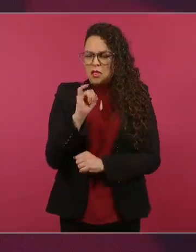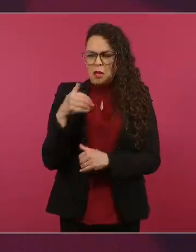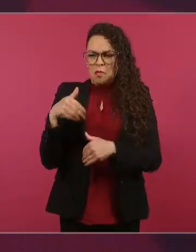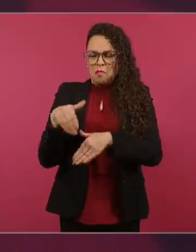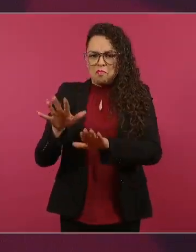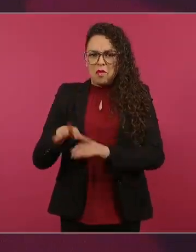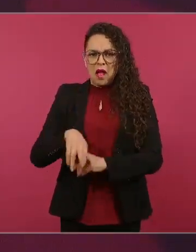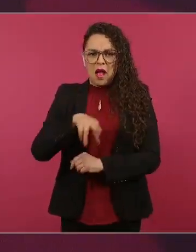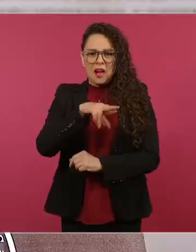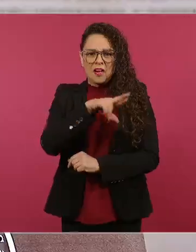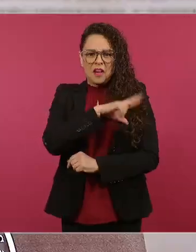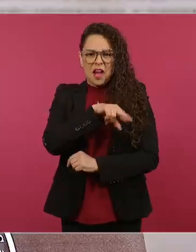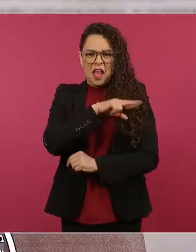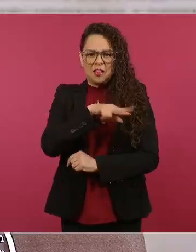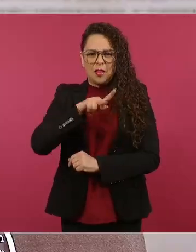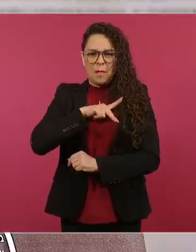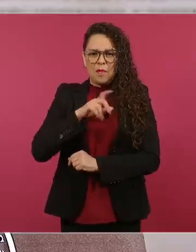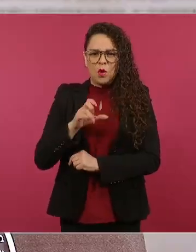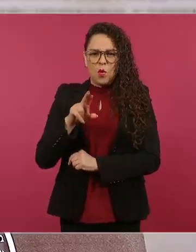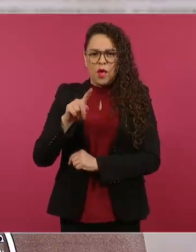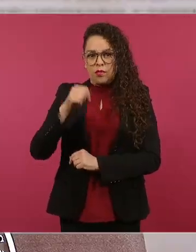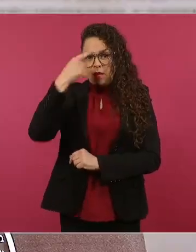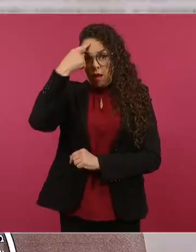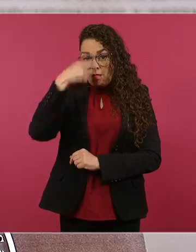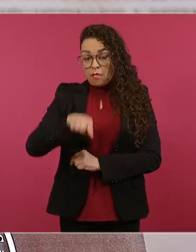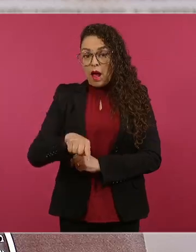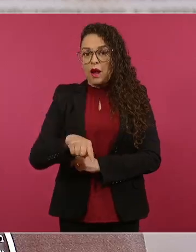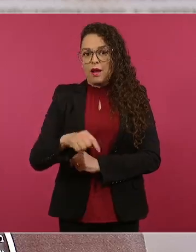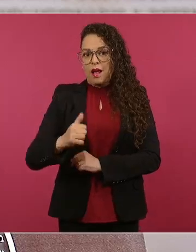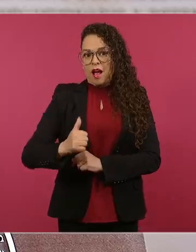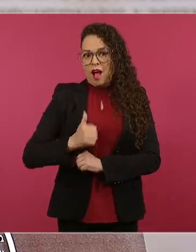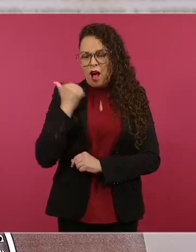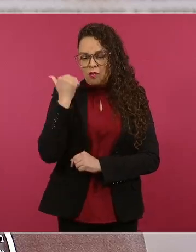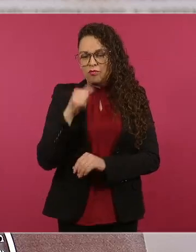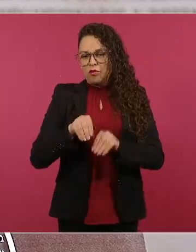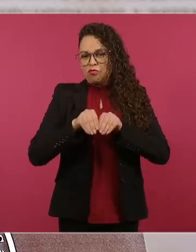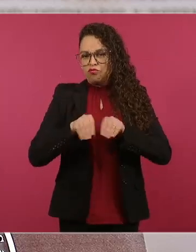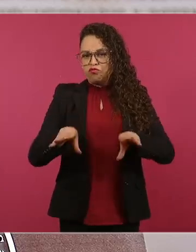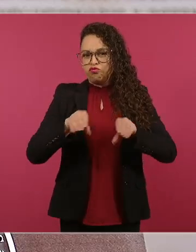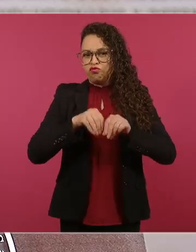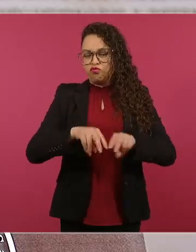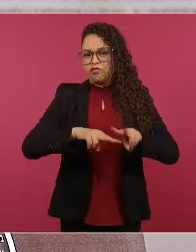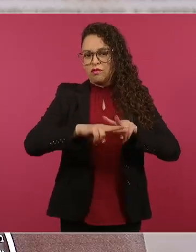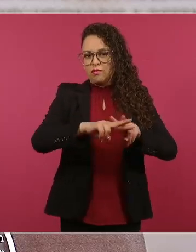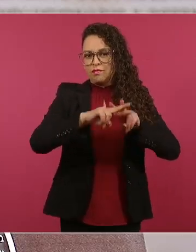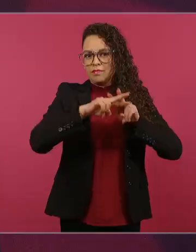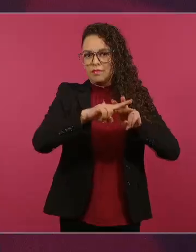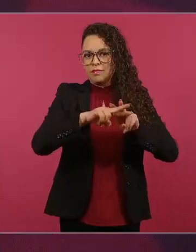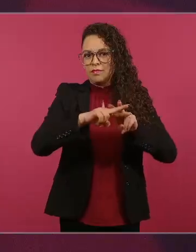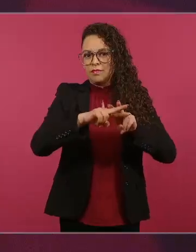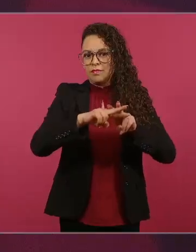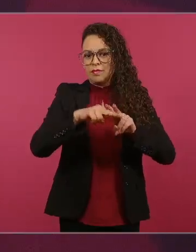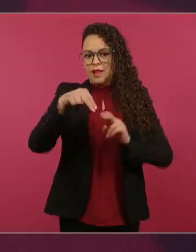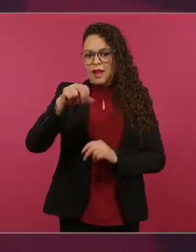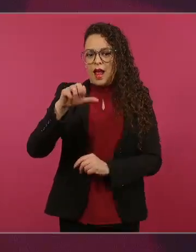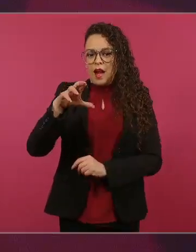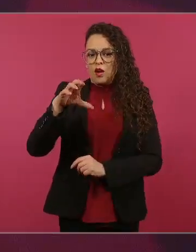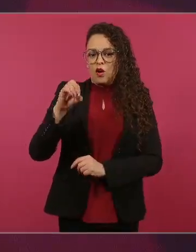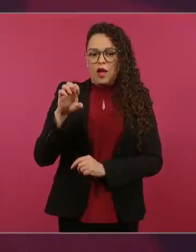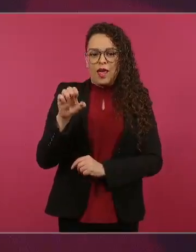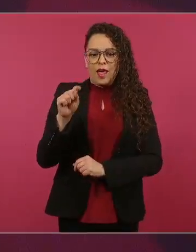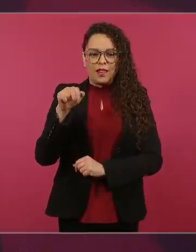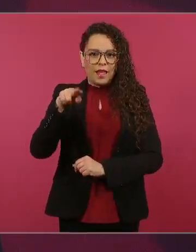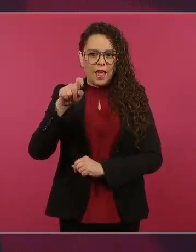con narcoetiquetas. Y también hay que sumarle a este $1,000,000 a la semana los salarios de